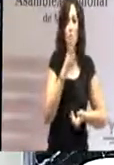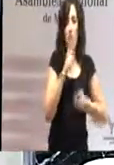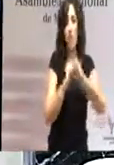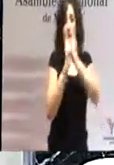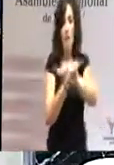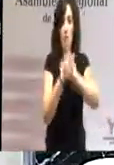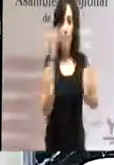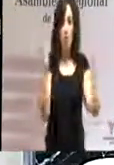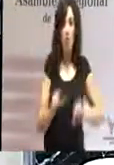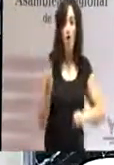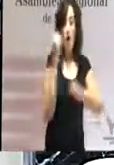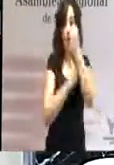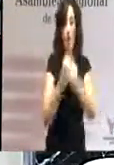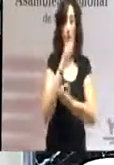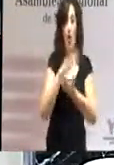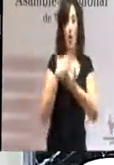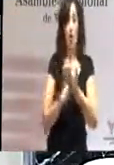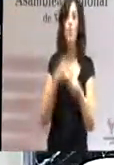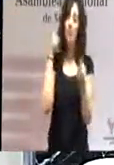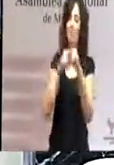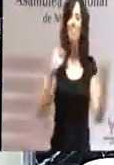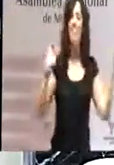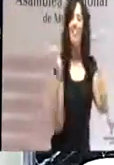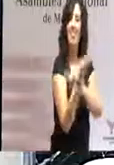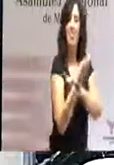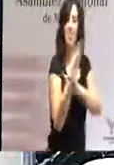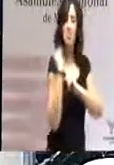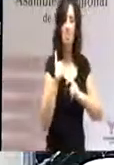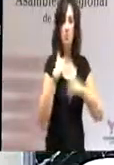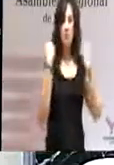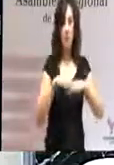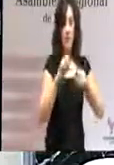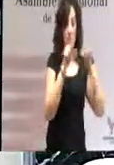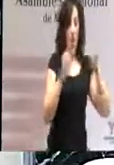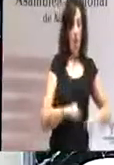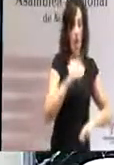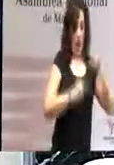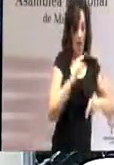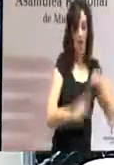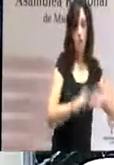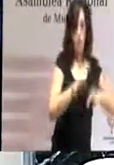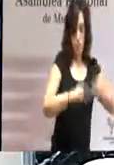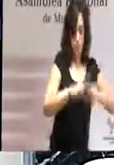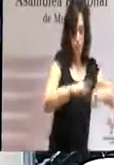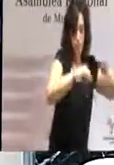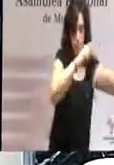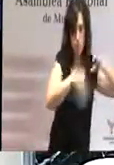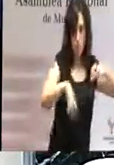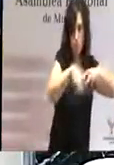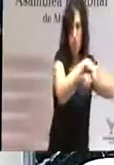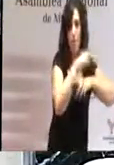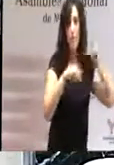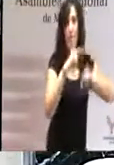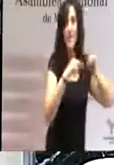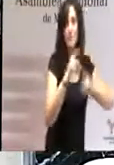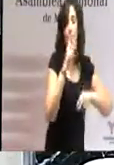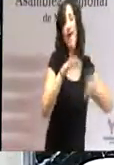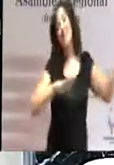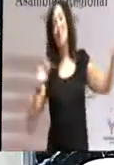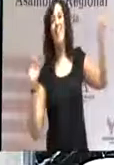modelo económico de la región de Murcia, pasando a ser un modelo de ladrillo y de pelotazo urbanístico, para